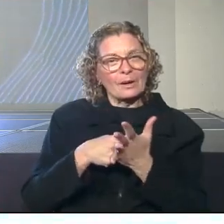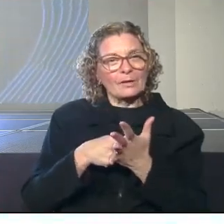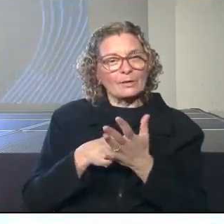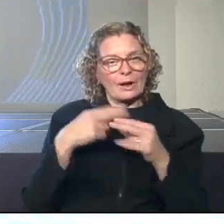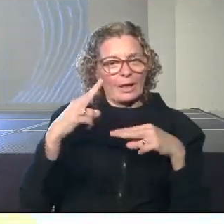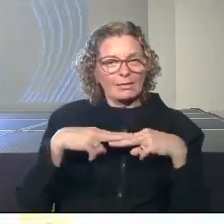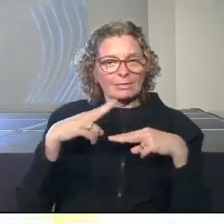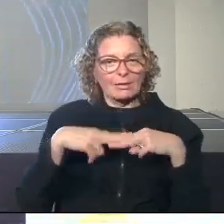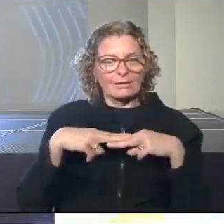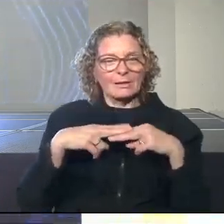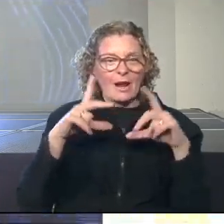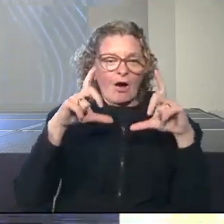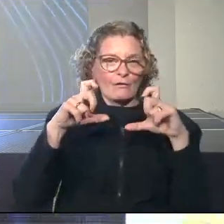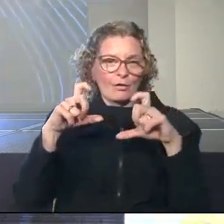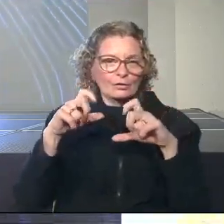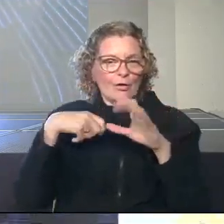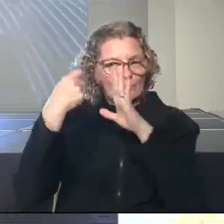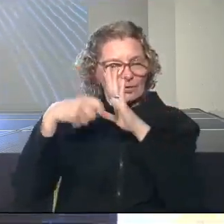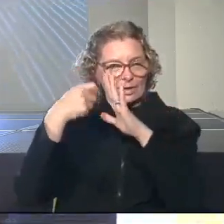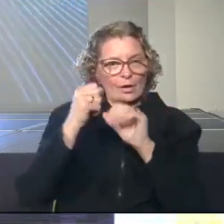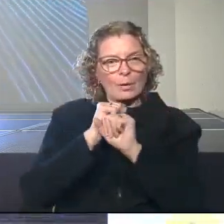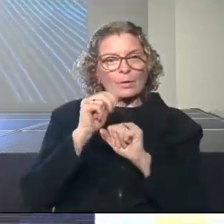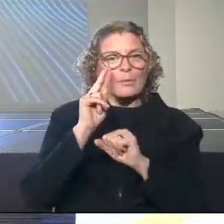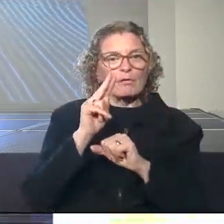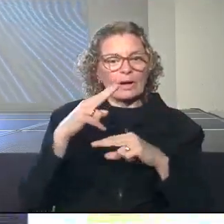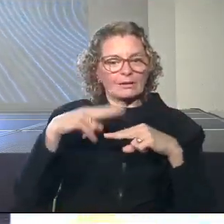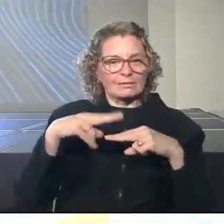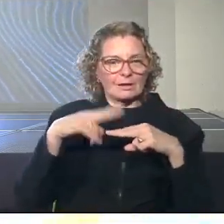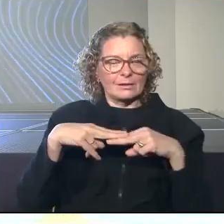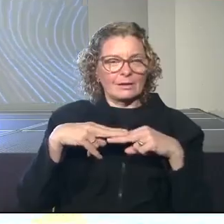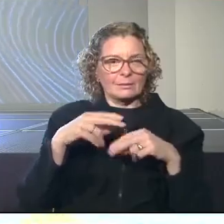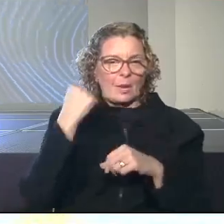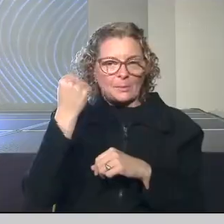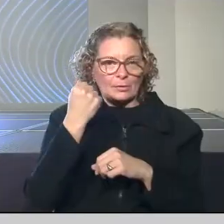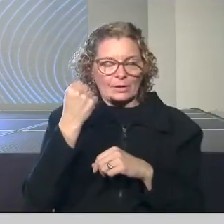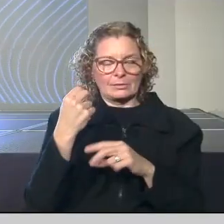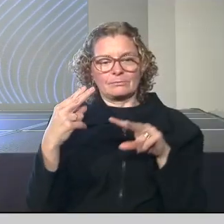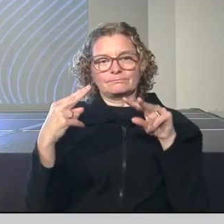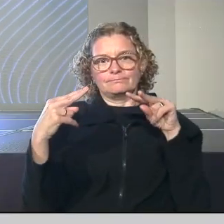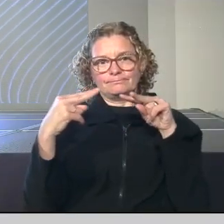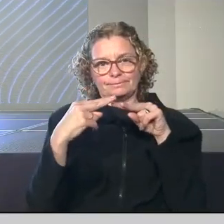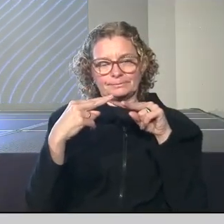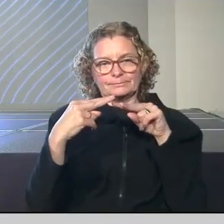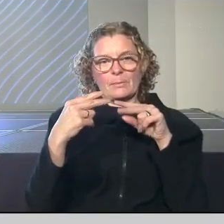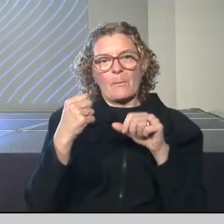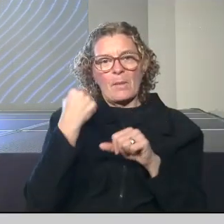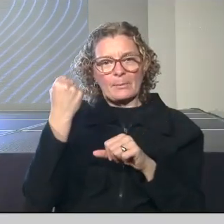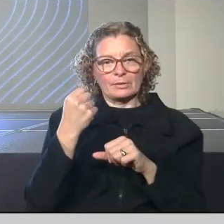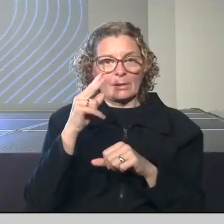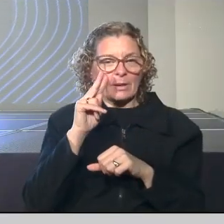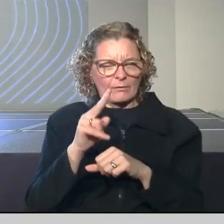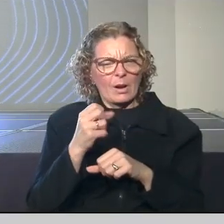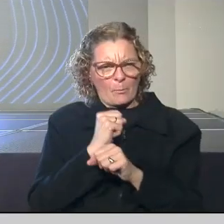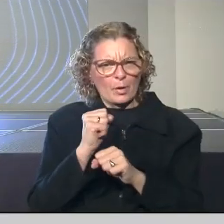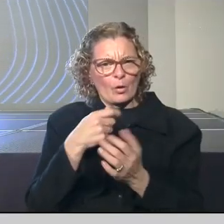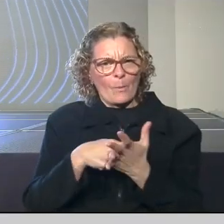online, las fotos y los videos que podemos ver en las webs son el principal contacto que vamos a tener con el producto para animarnos a